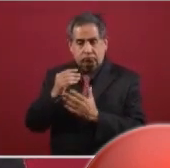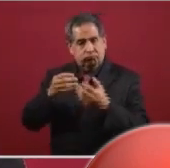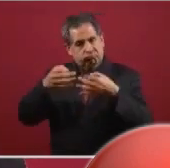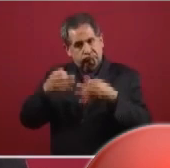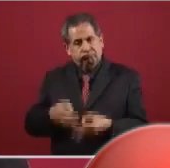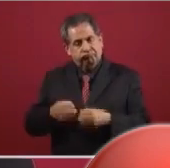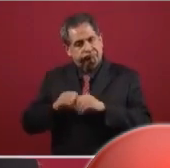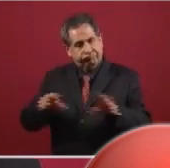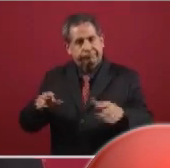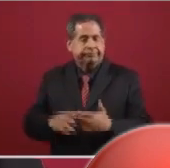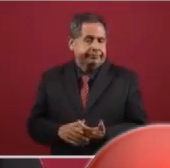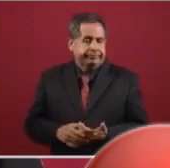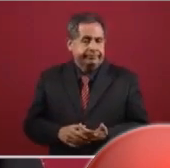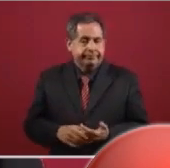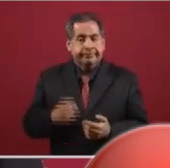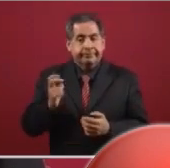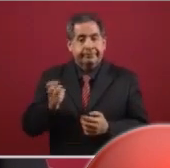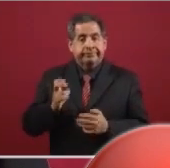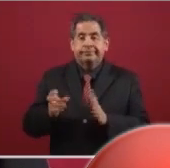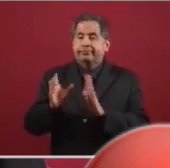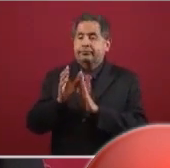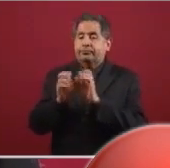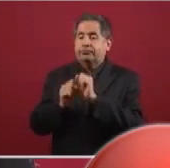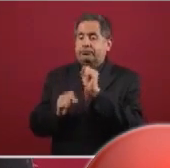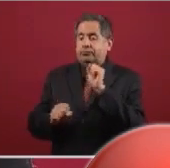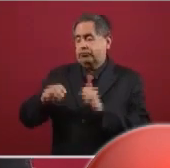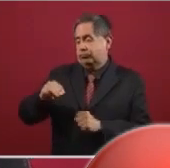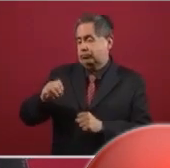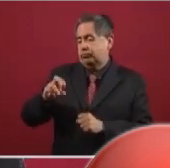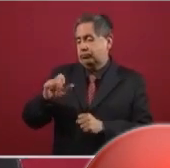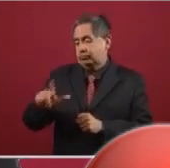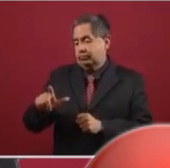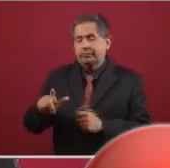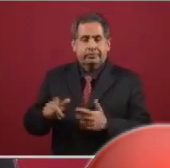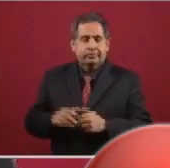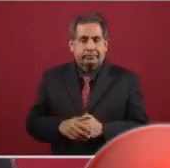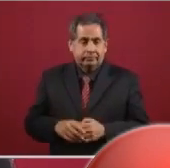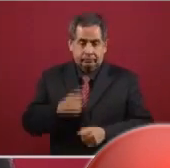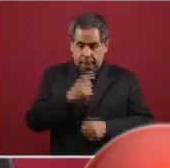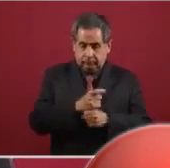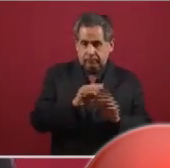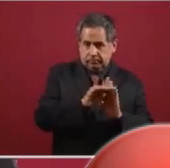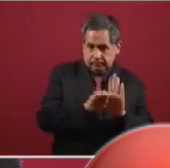y en esa segunda fase